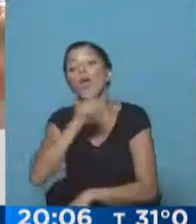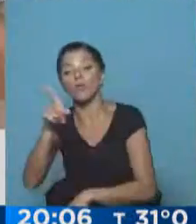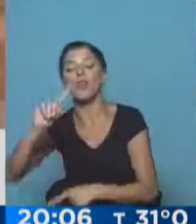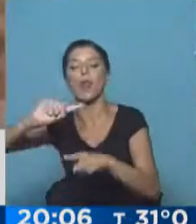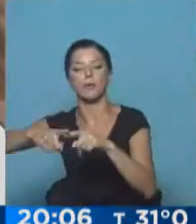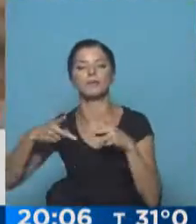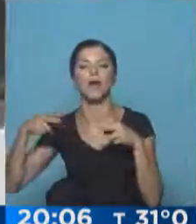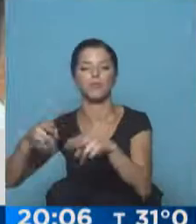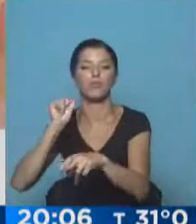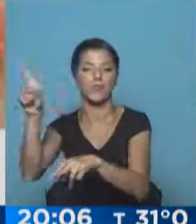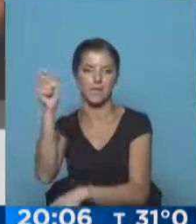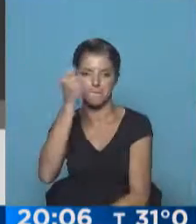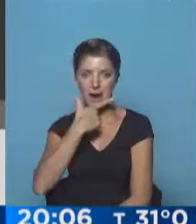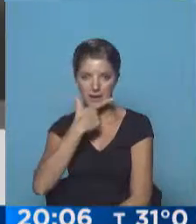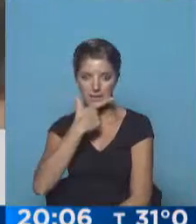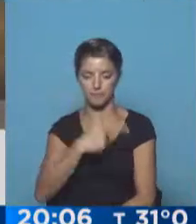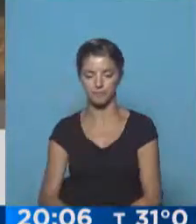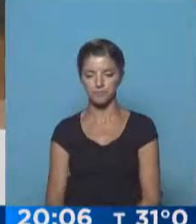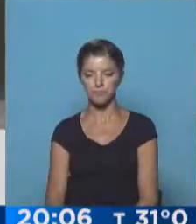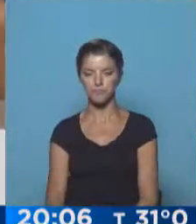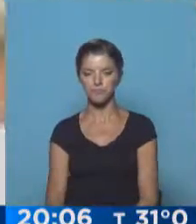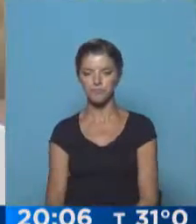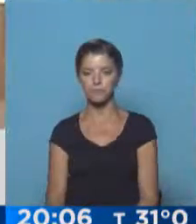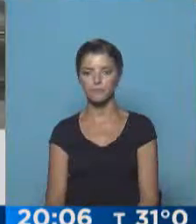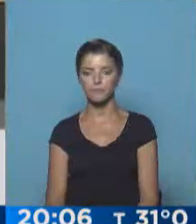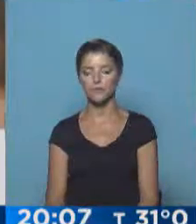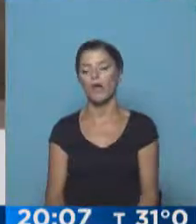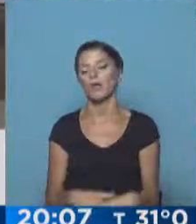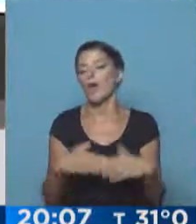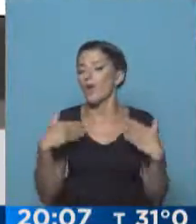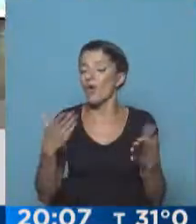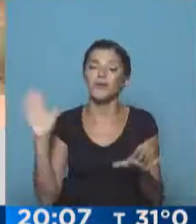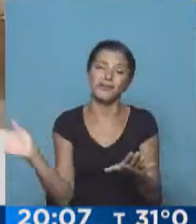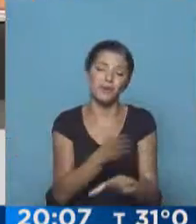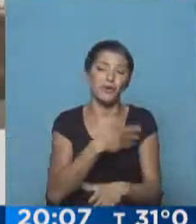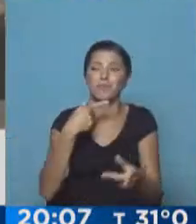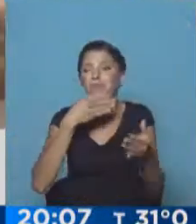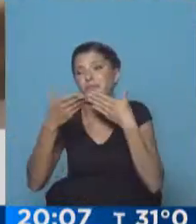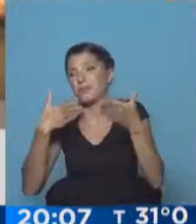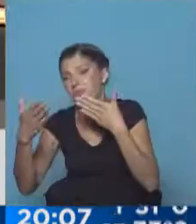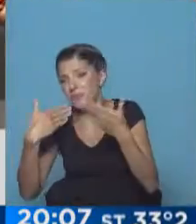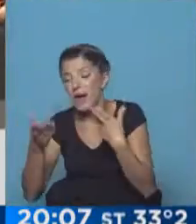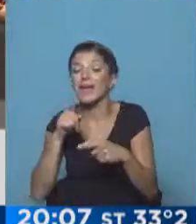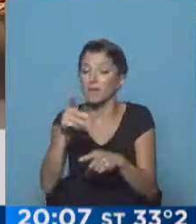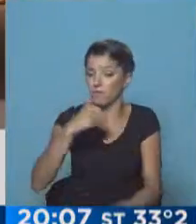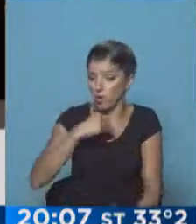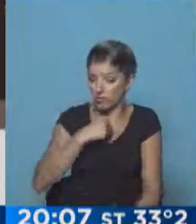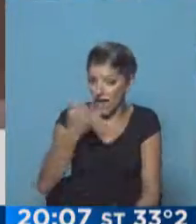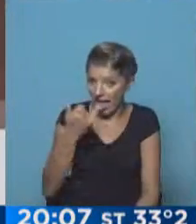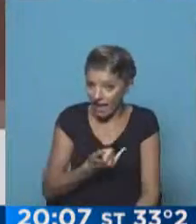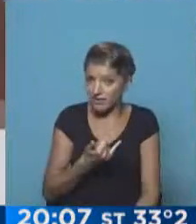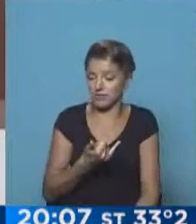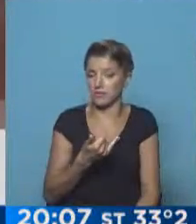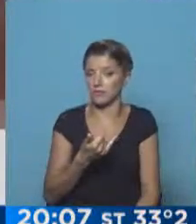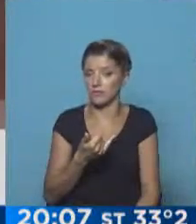empobrecimiento de Mauricio Macri. De todas maneras, es obvio, y todo el mundo lo comenta, de que hay buena voluntad de tratar